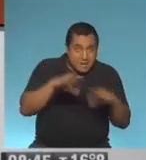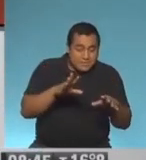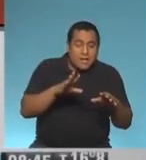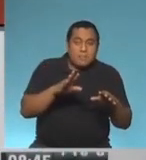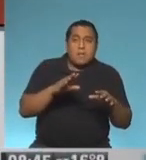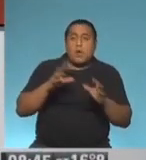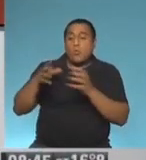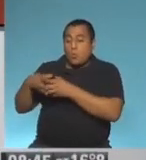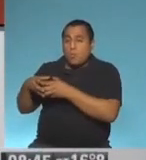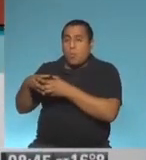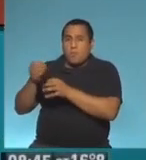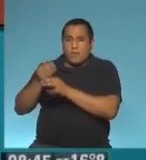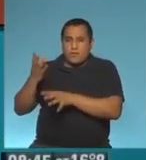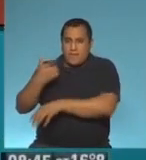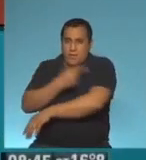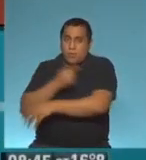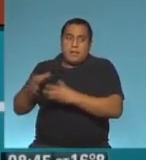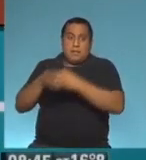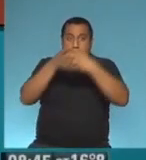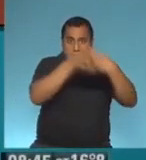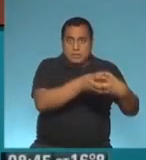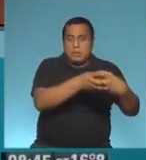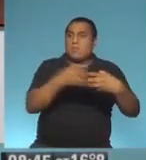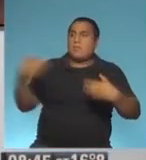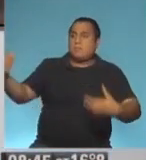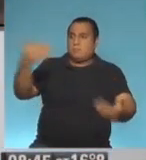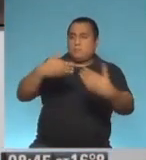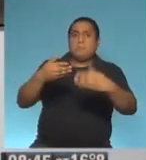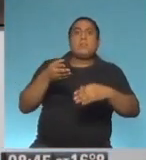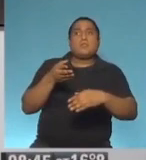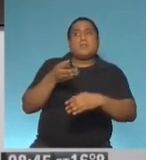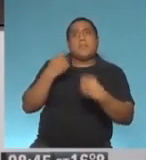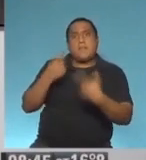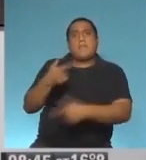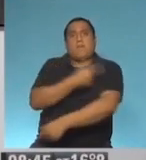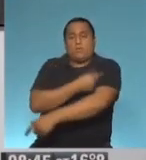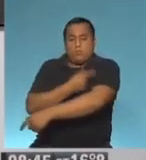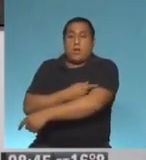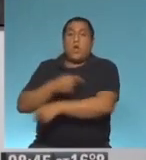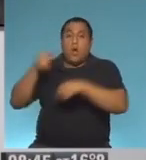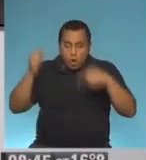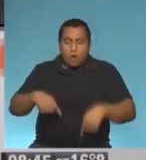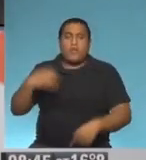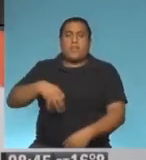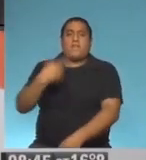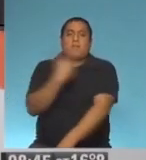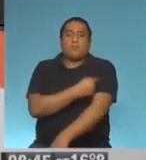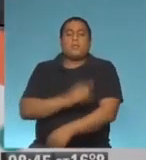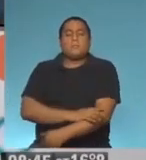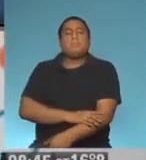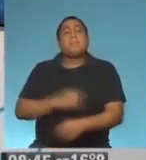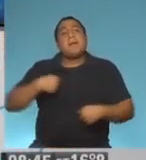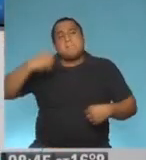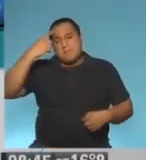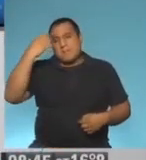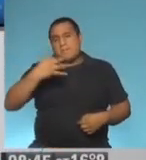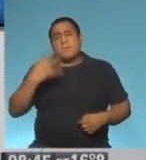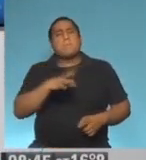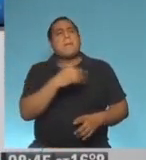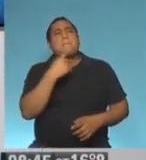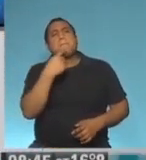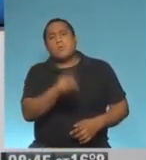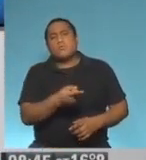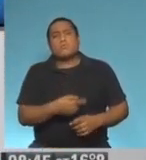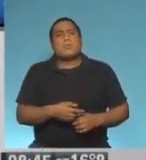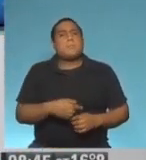gente acceda a la vacunación o no hay que estar ahora hoy activa con upson me parece muy bien ahora que la consulta es la